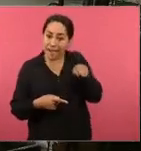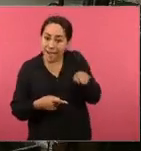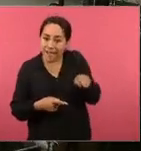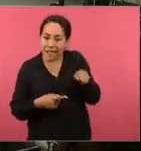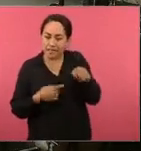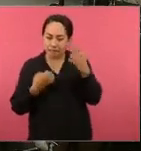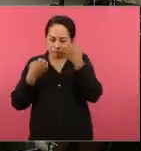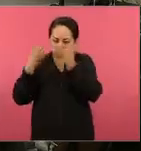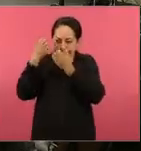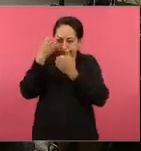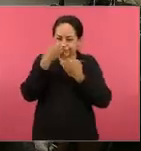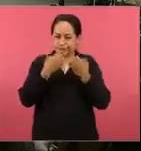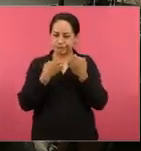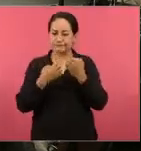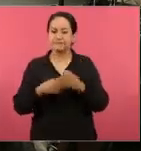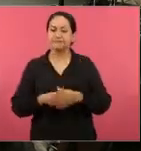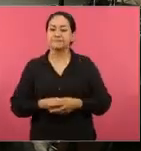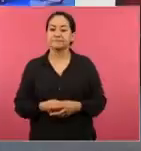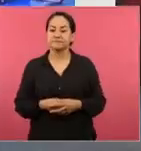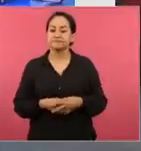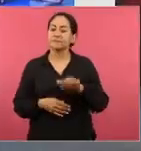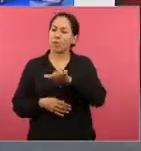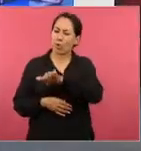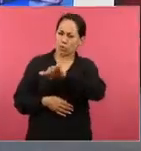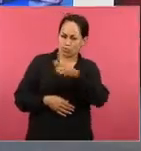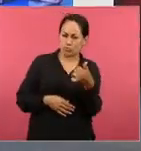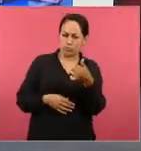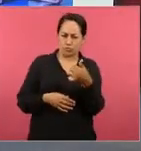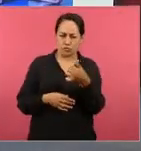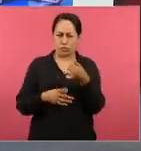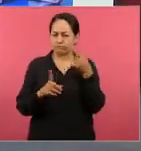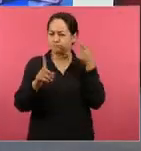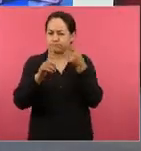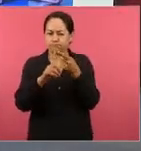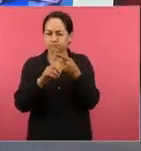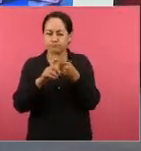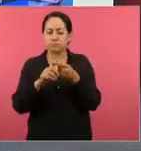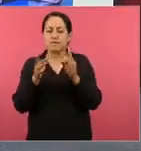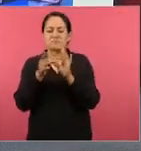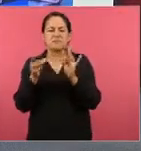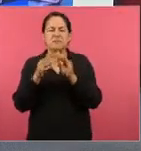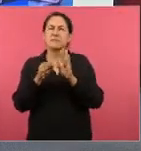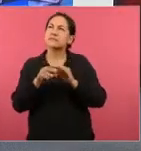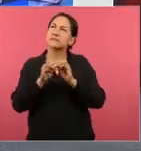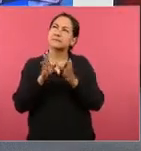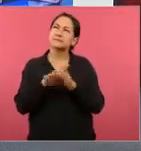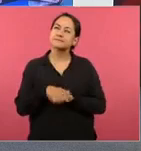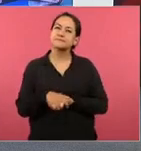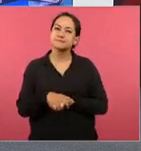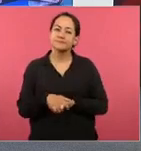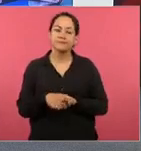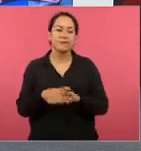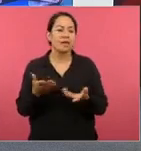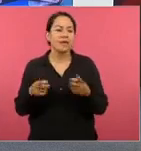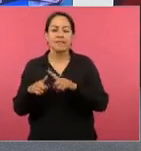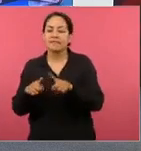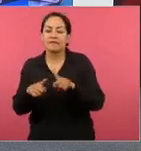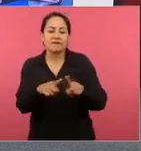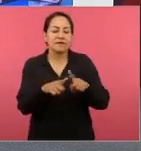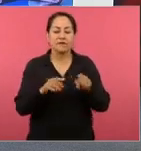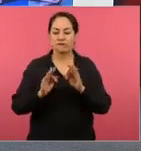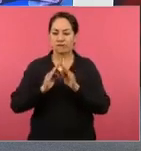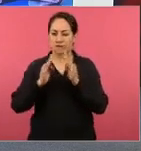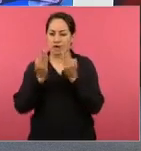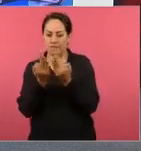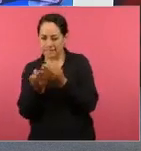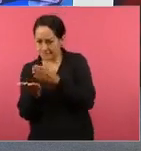Finalidades. Hay diferentes, voy a decirlo de otra manera como está ahí, hay diferentes estrategias para acercar el